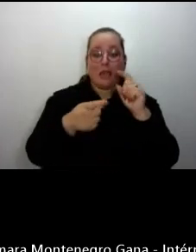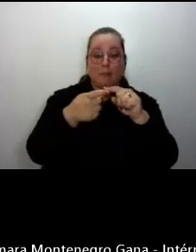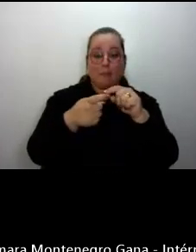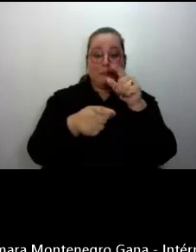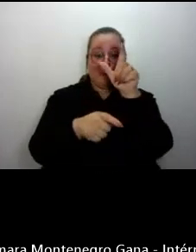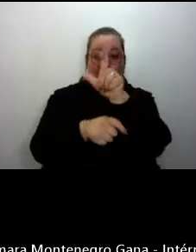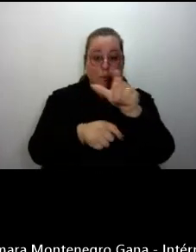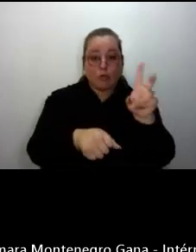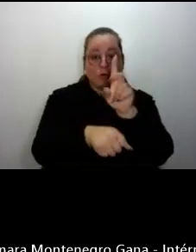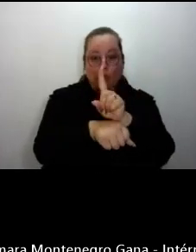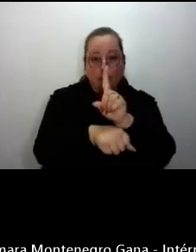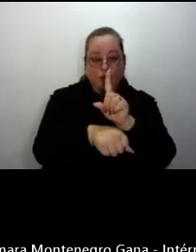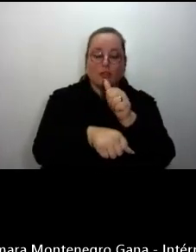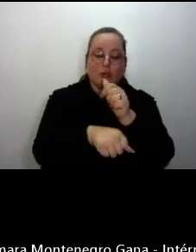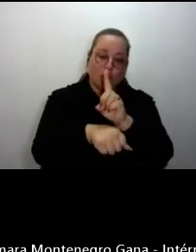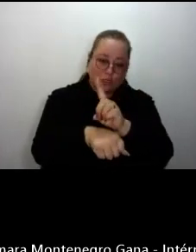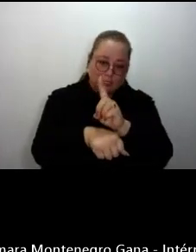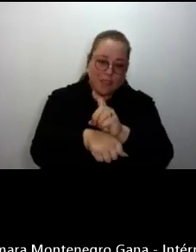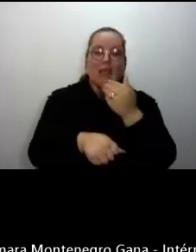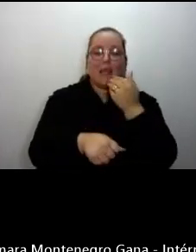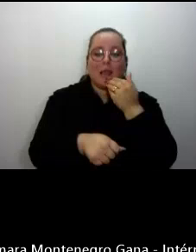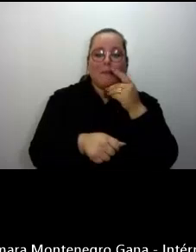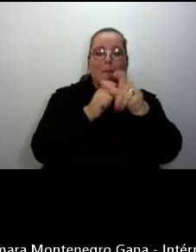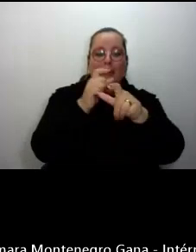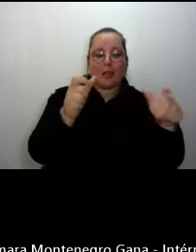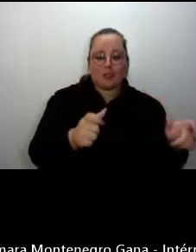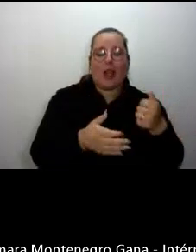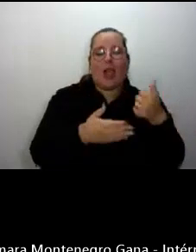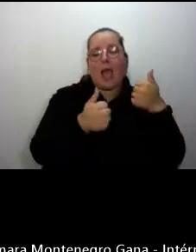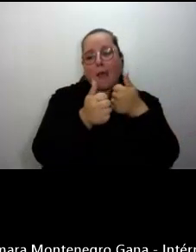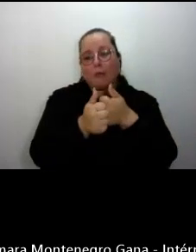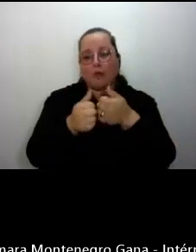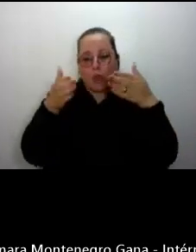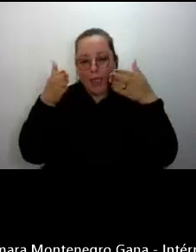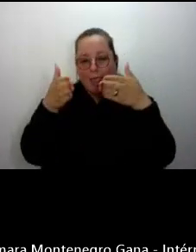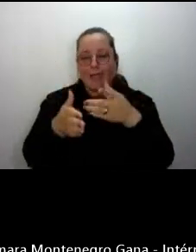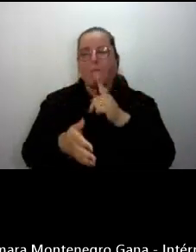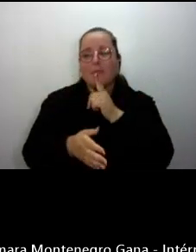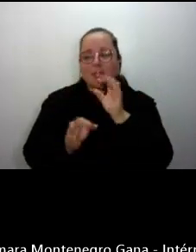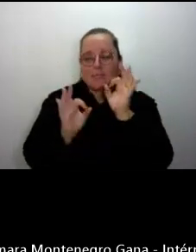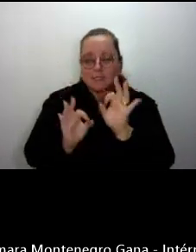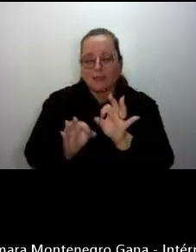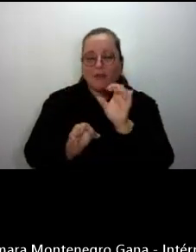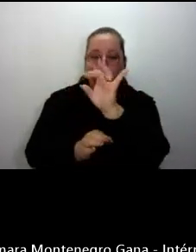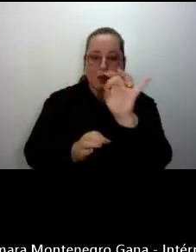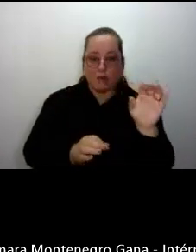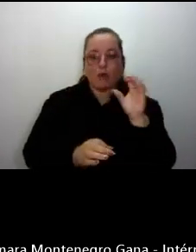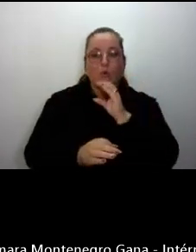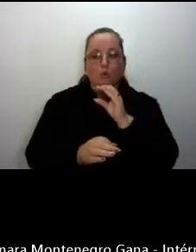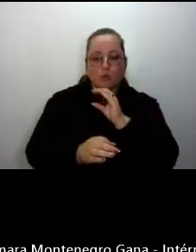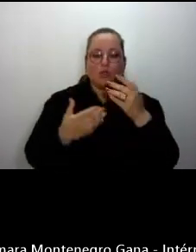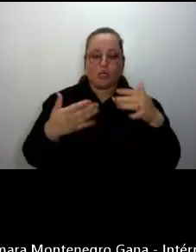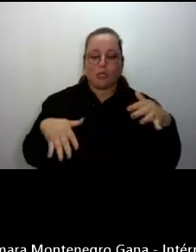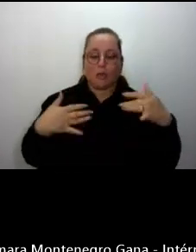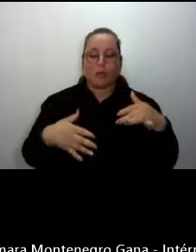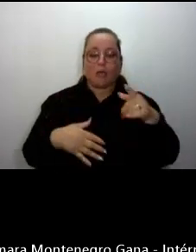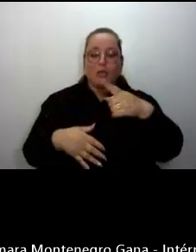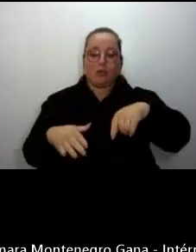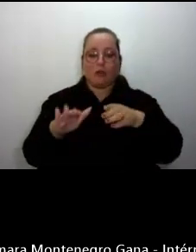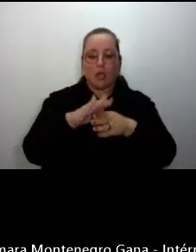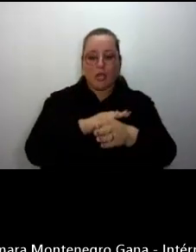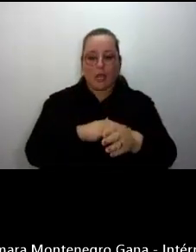los profesionales asistentes de la educación que brindan apoyos específicos a cada uno de los cursos. Entonces es importante que no solo se ingresen